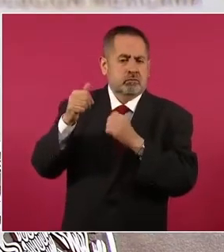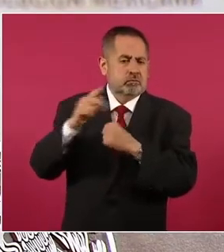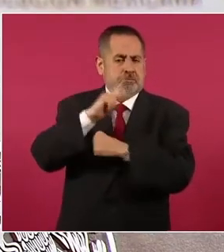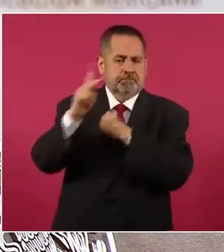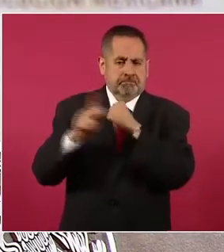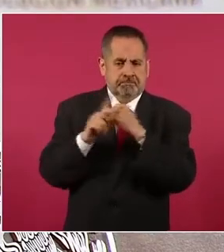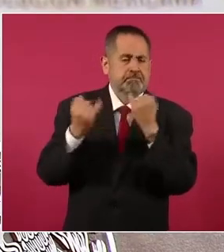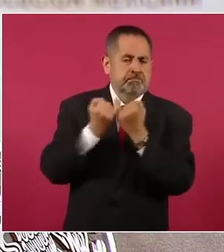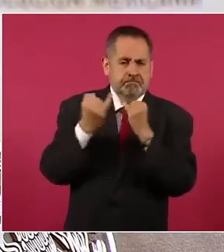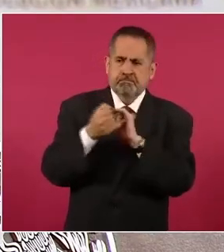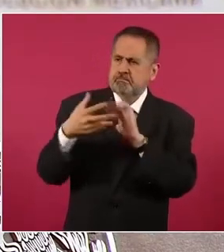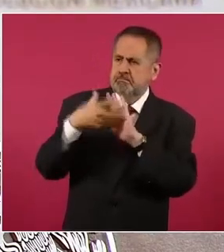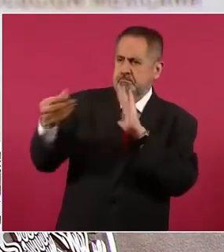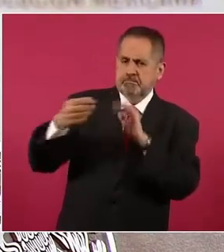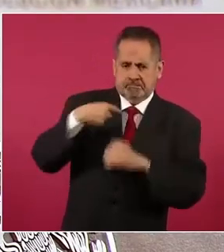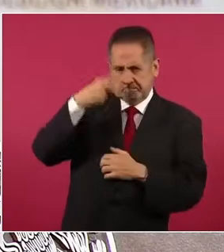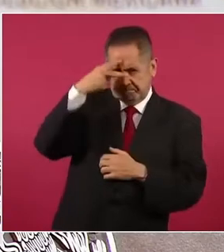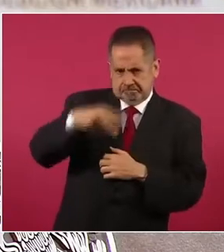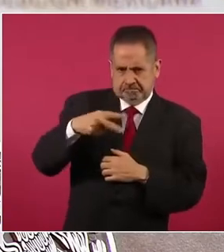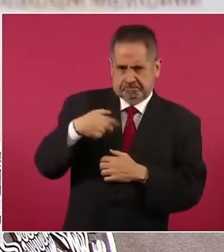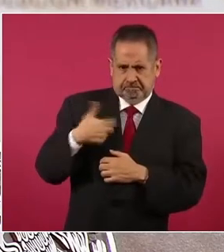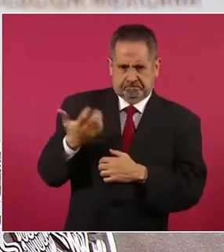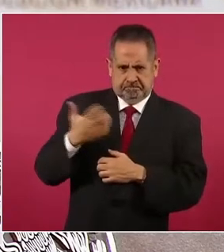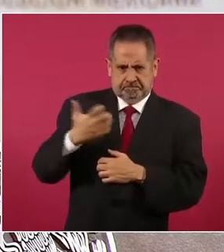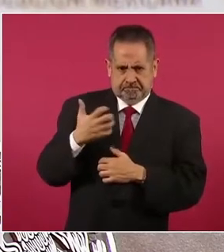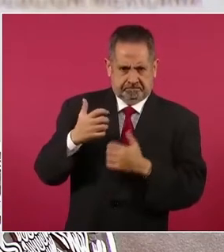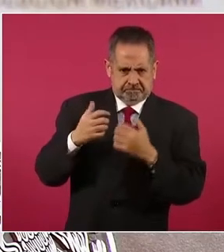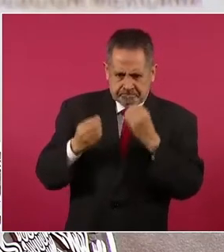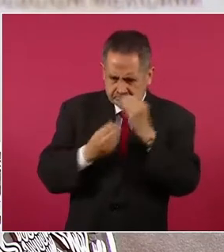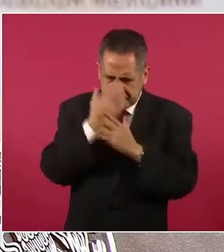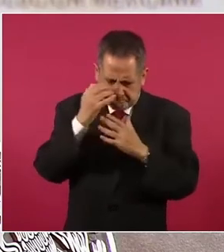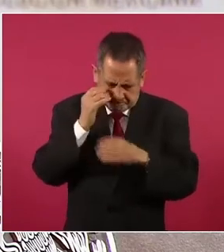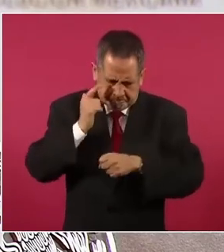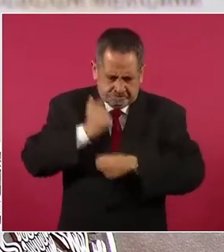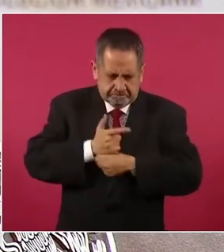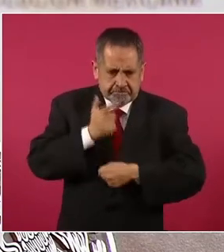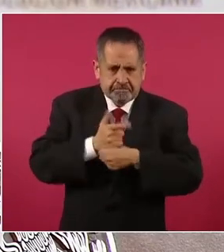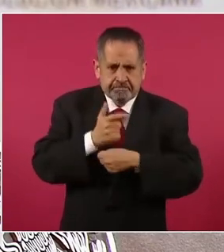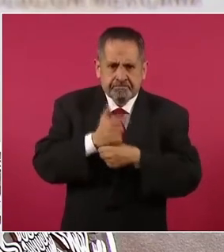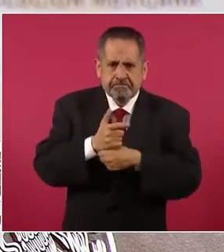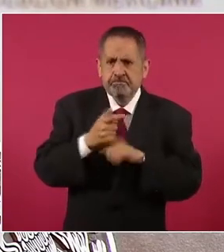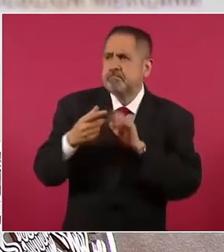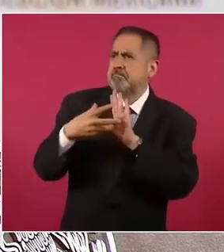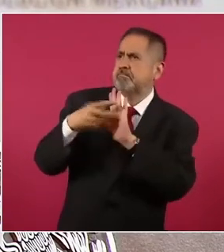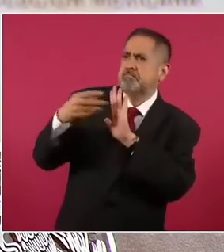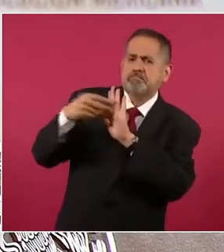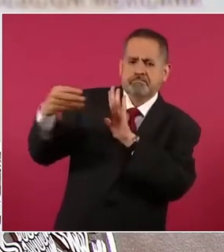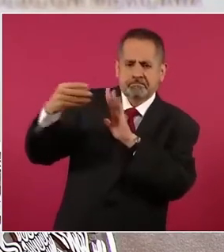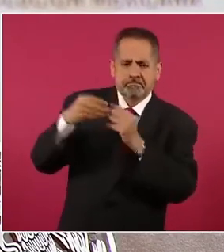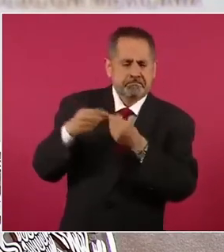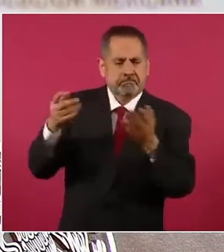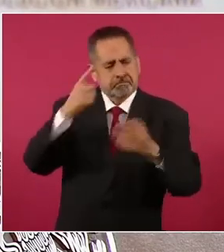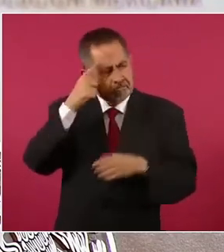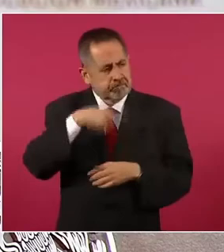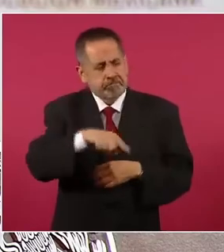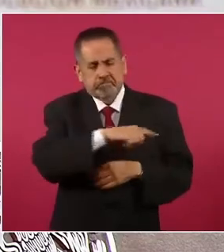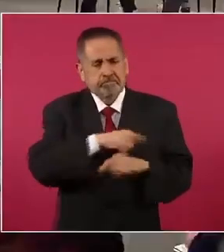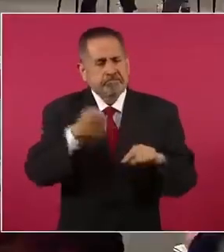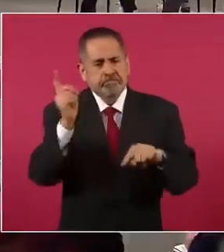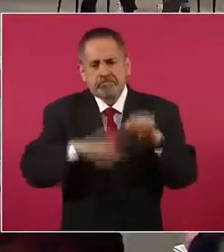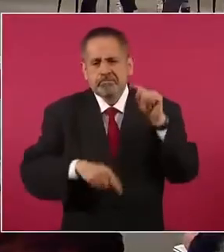sanitarias puedan seguir aportando elementos que fortalezcan la lucha contra los vapeadores y cigarrillos